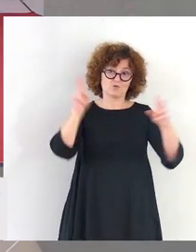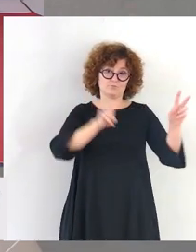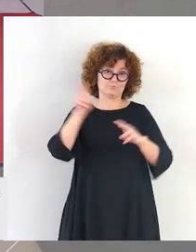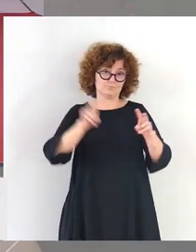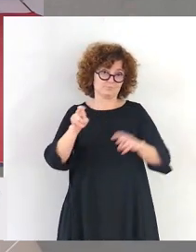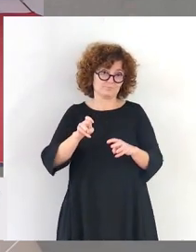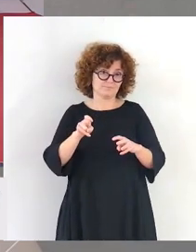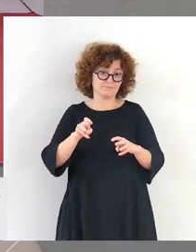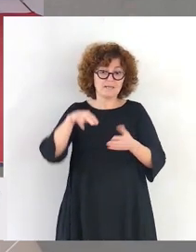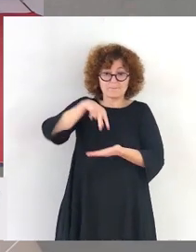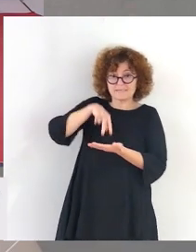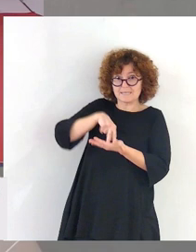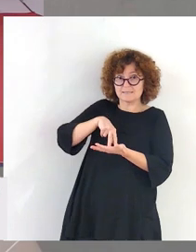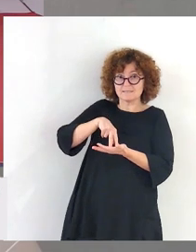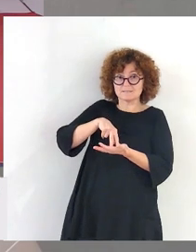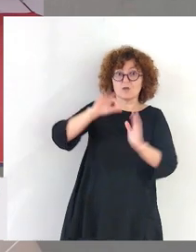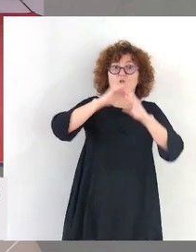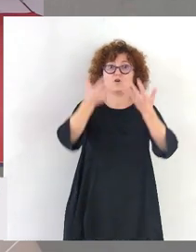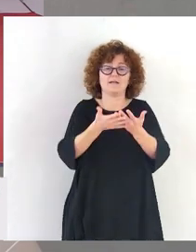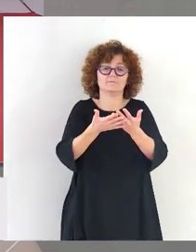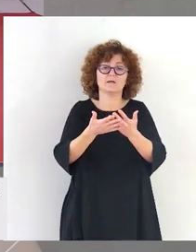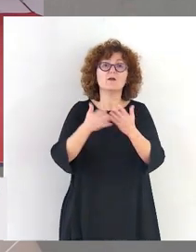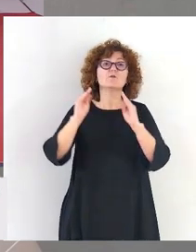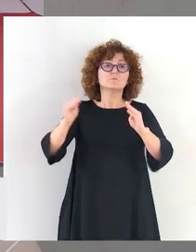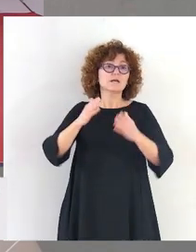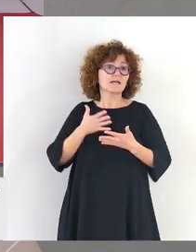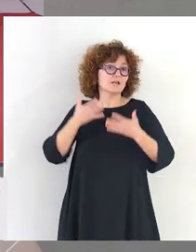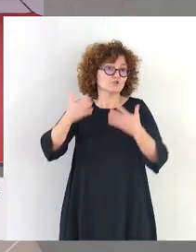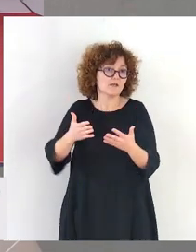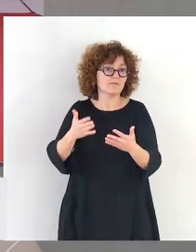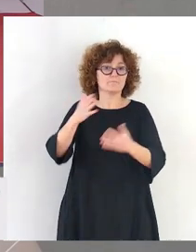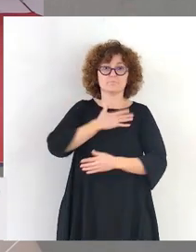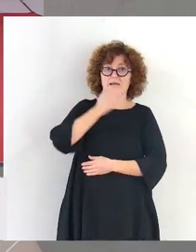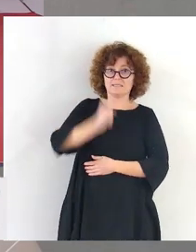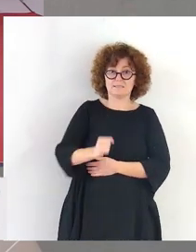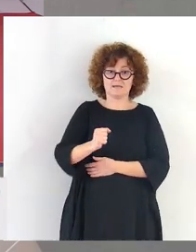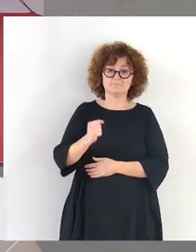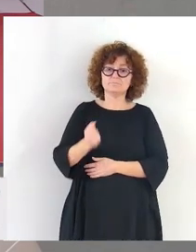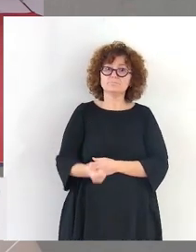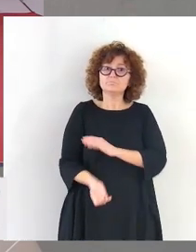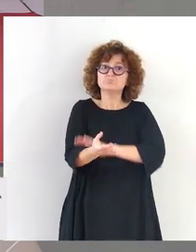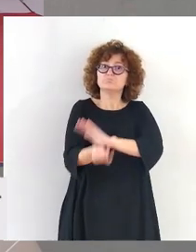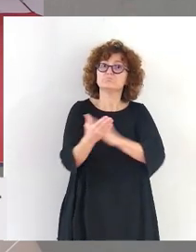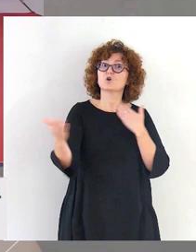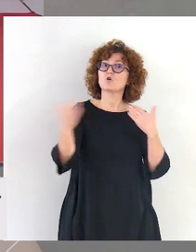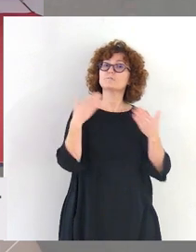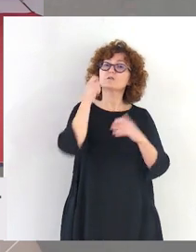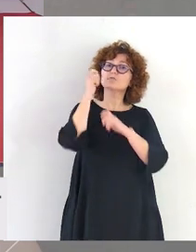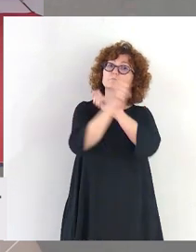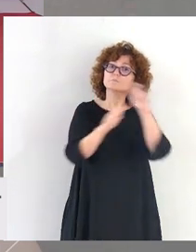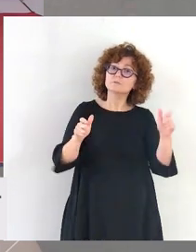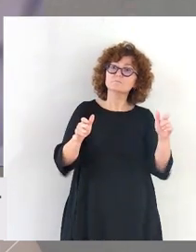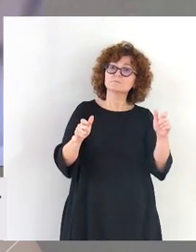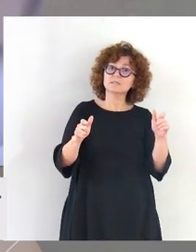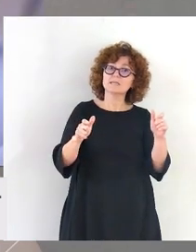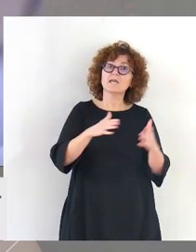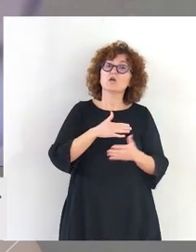online presentes por vuestra generosidad por vuestra valentía generemos más conversaciones humanitarias desde la compasión